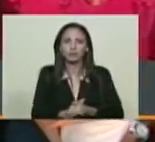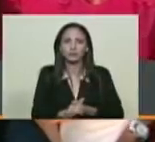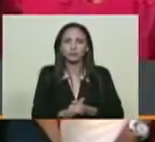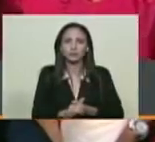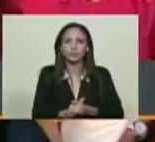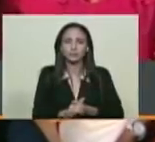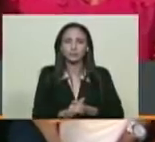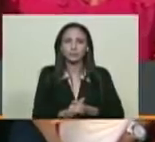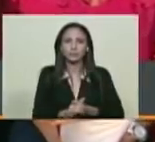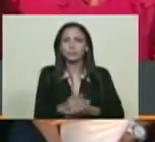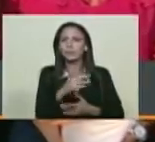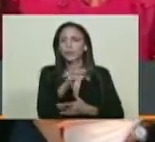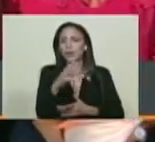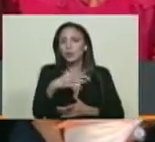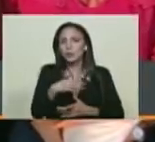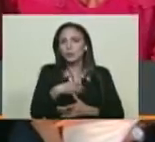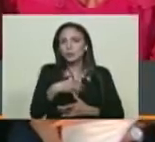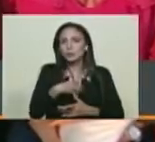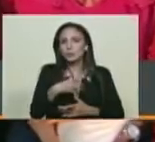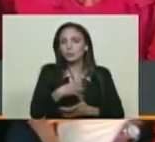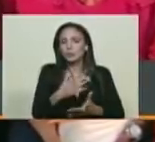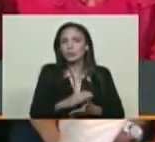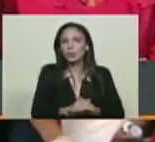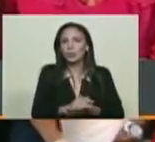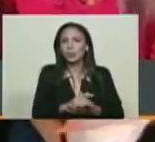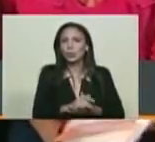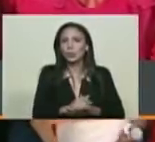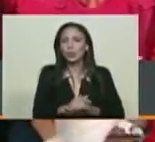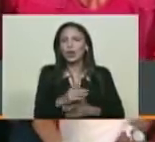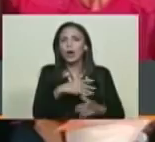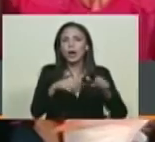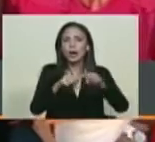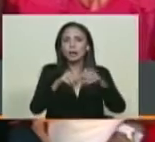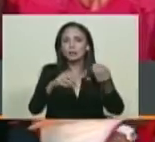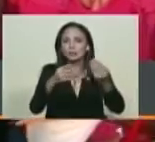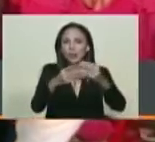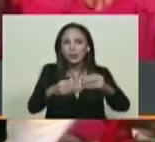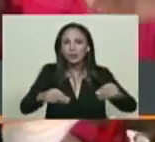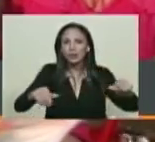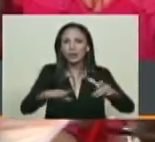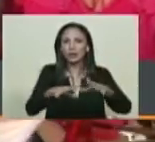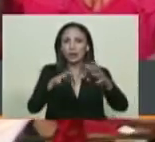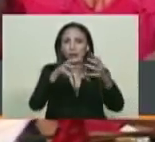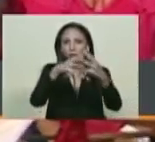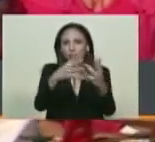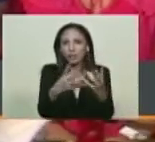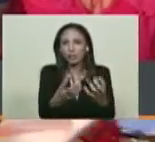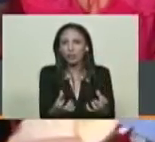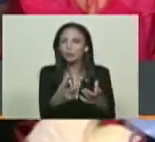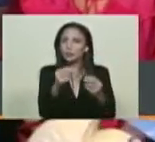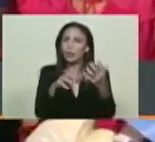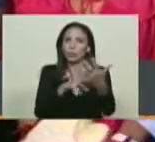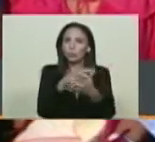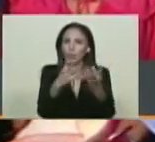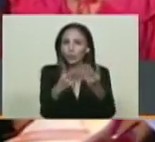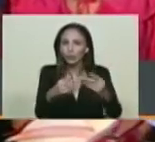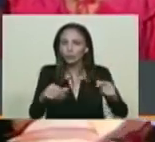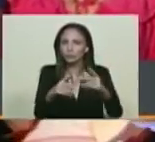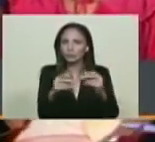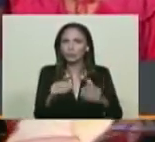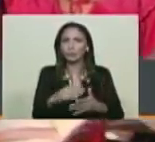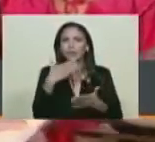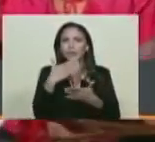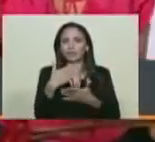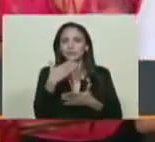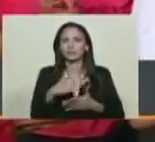Agarra y no permite que se derrumbe o que tenga algún problema de la tierra. Muchas